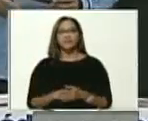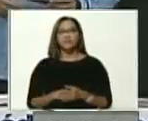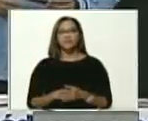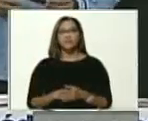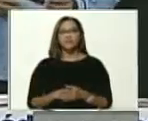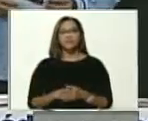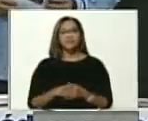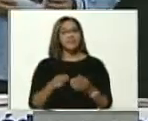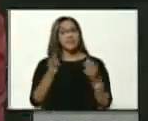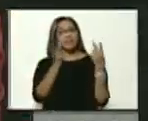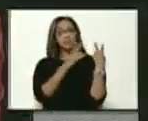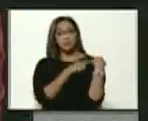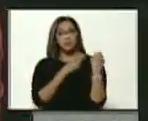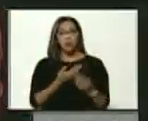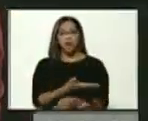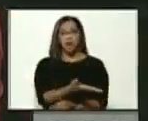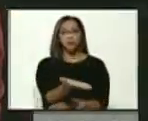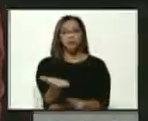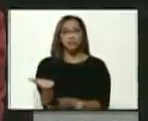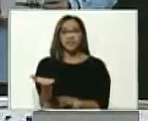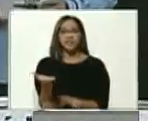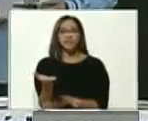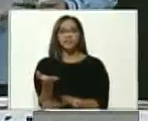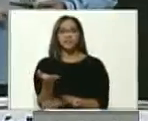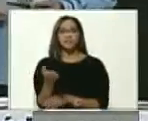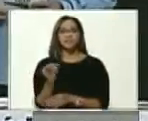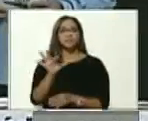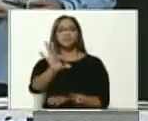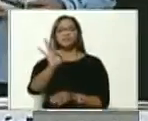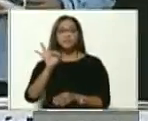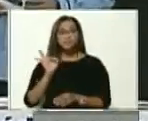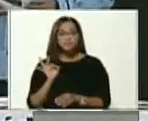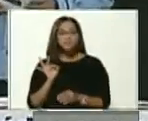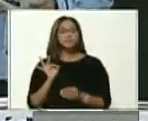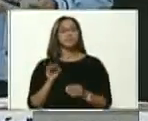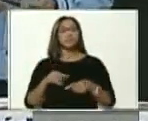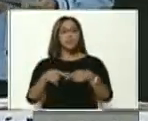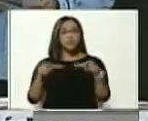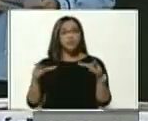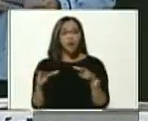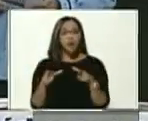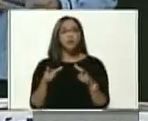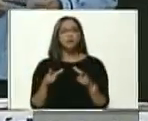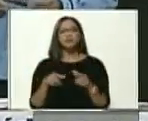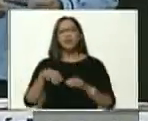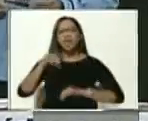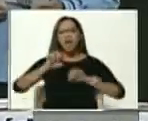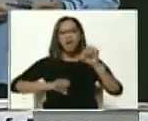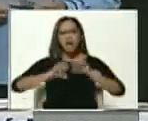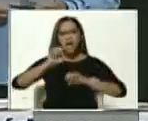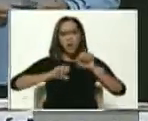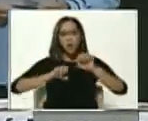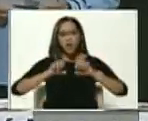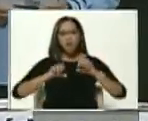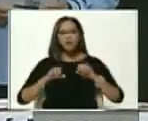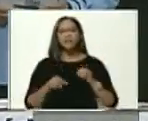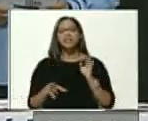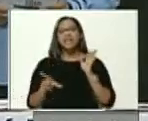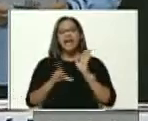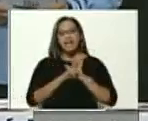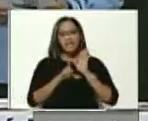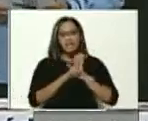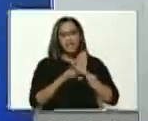toca a ustedes tomar cartas en el asunto, estudiar la